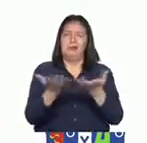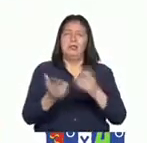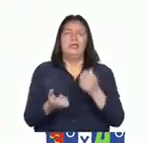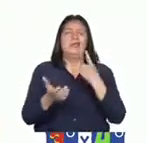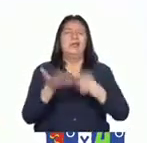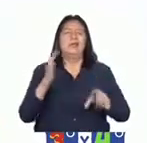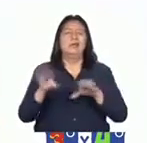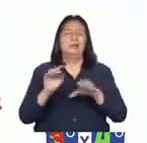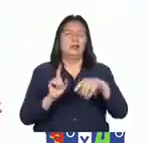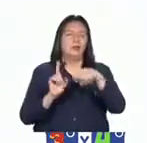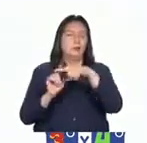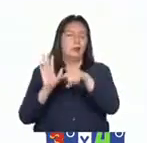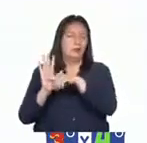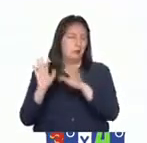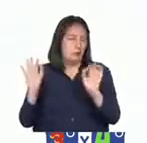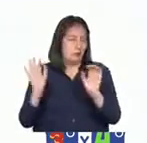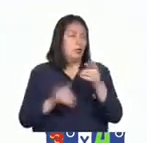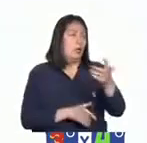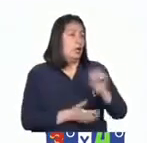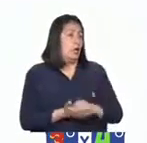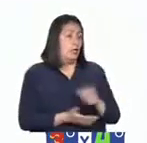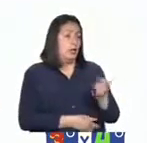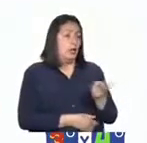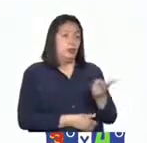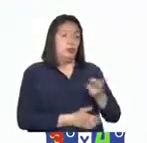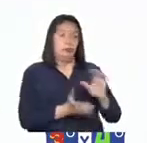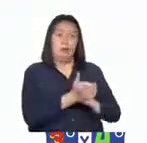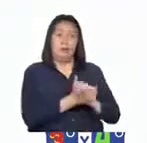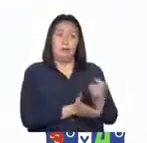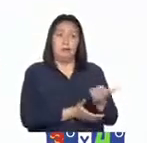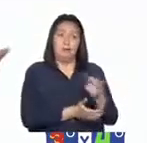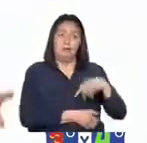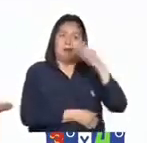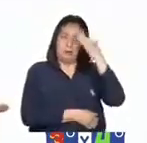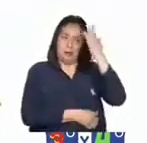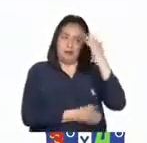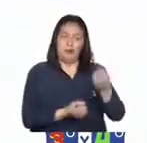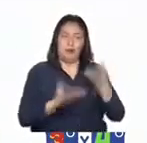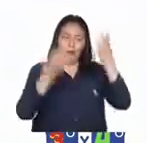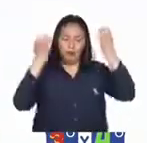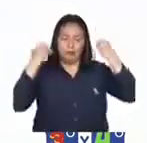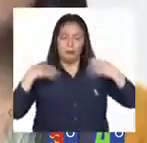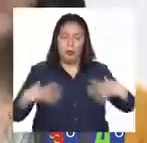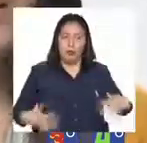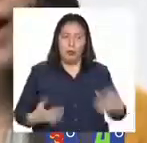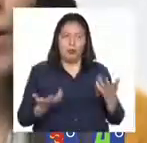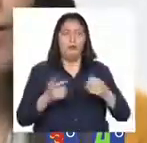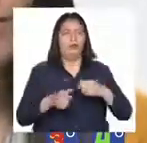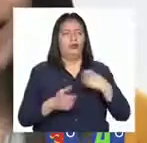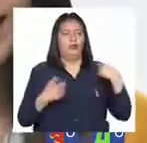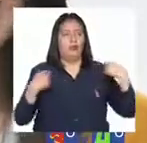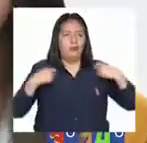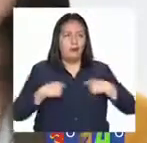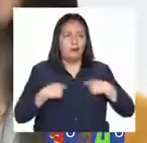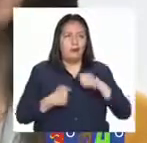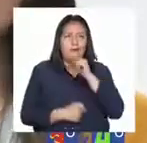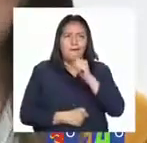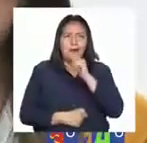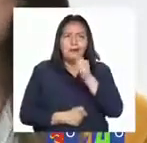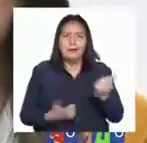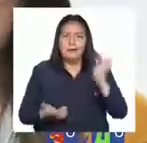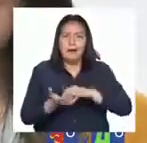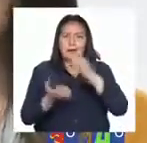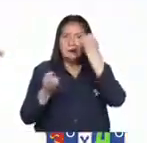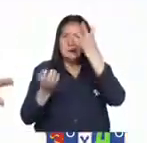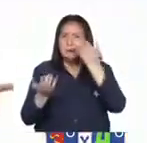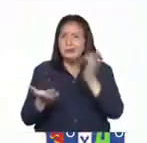debemos realizar. Nuestras amigas Sisa y Quilla ya saben cuántos ponchos y mantas han vendido, pero aún faltan más datos